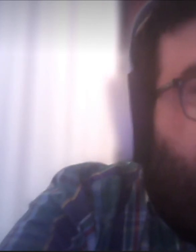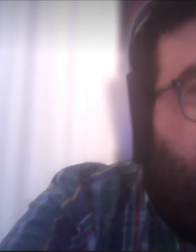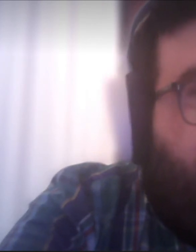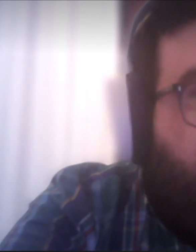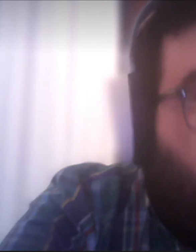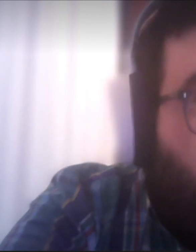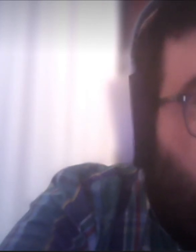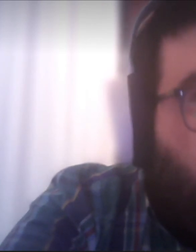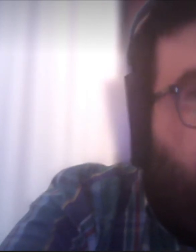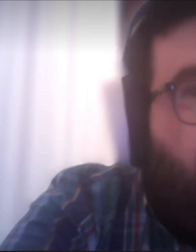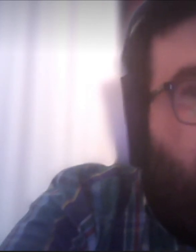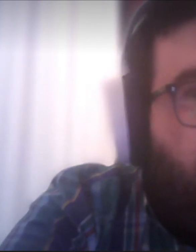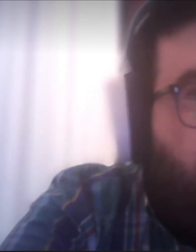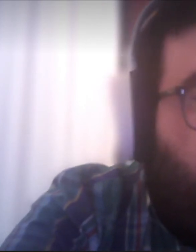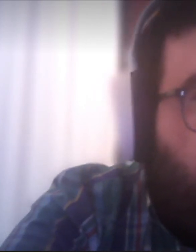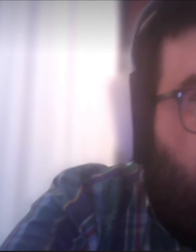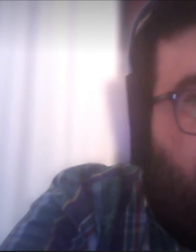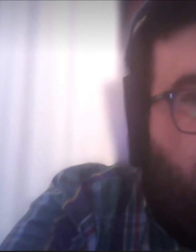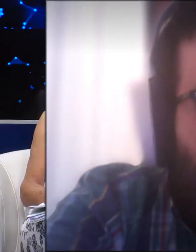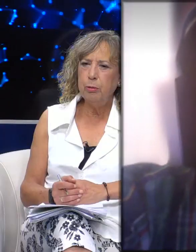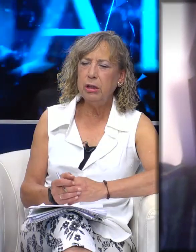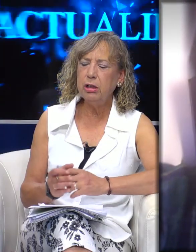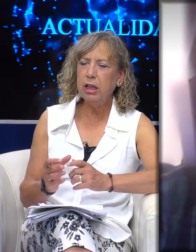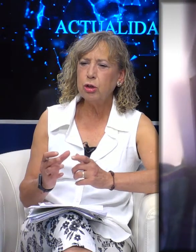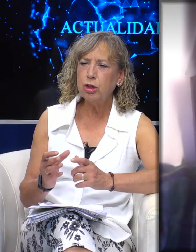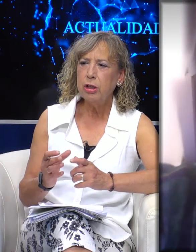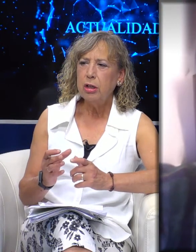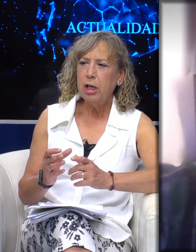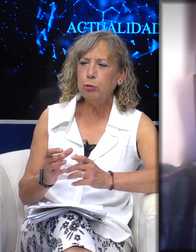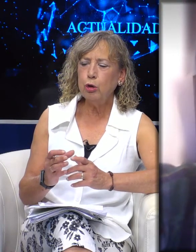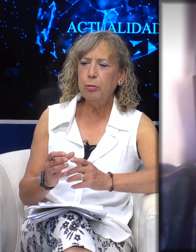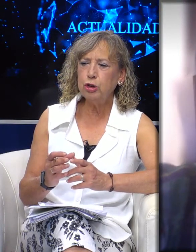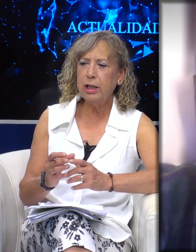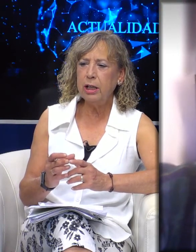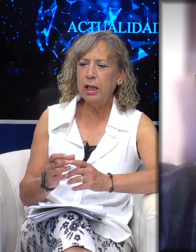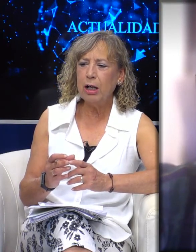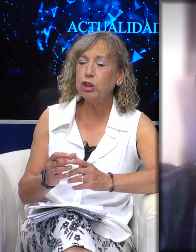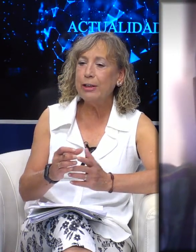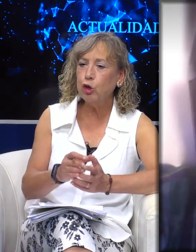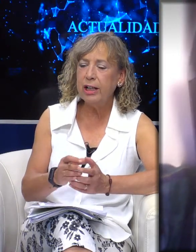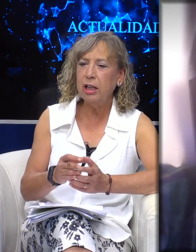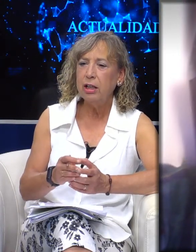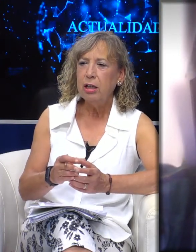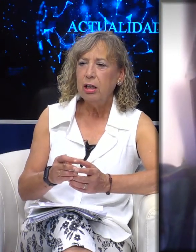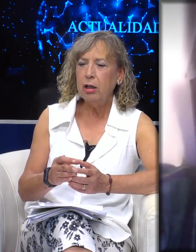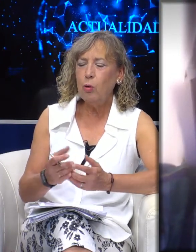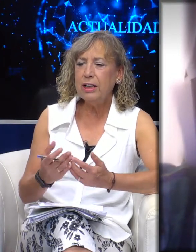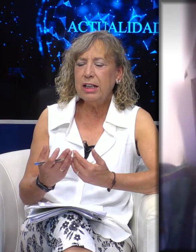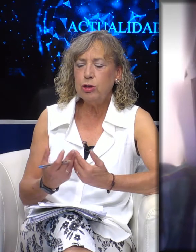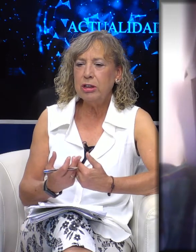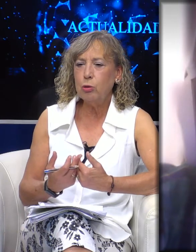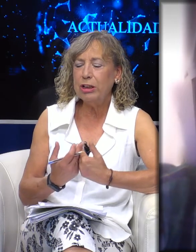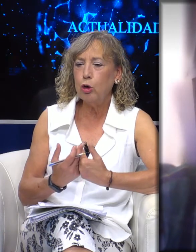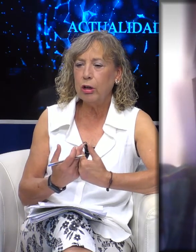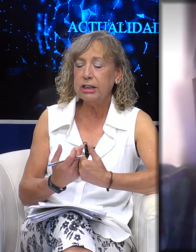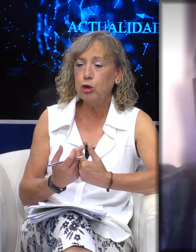que van a llegar a muy pocos autónomos y esos autónomos a los que no llegan el cual que